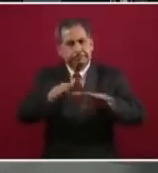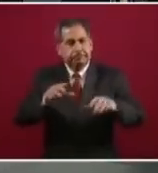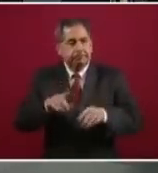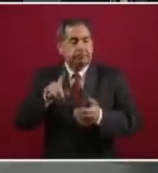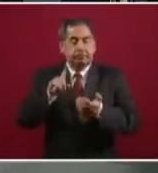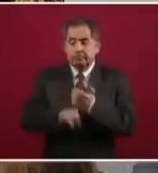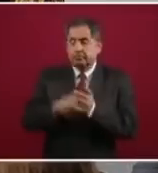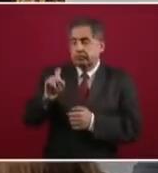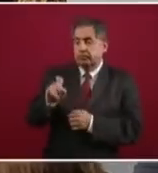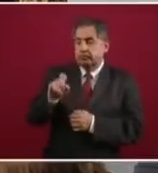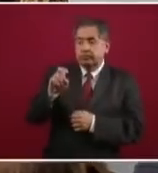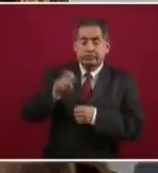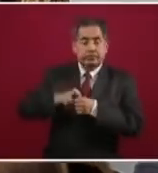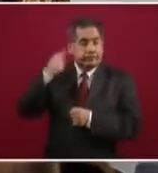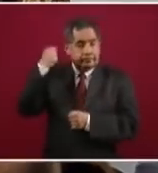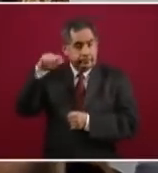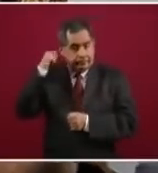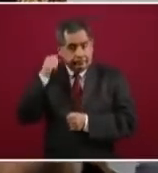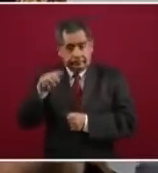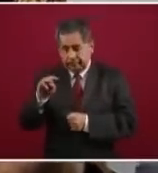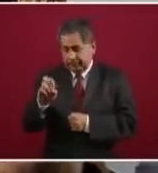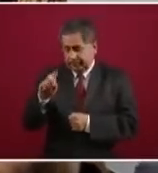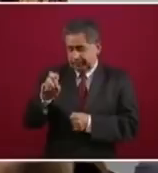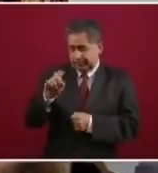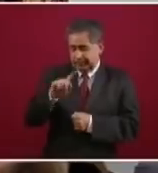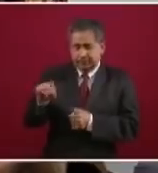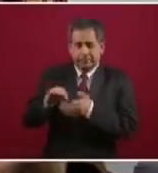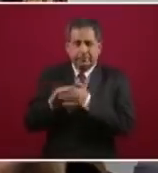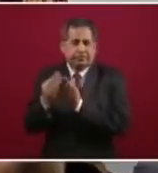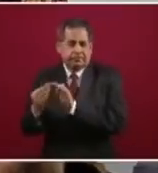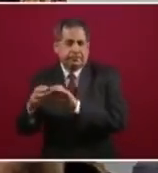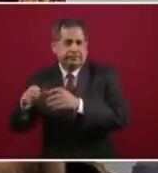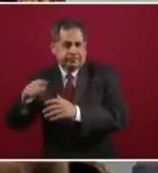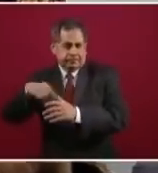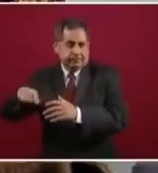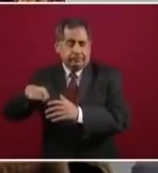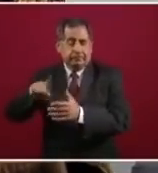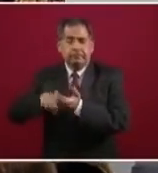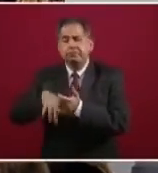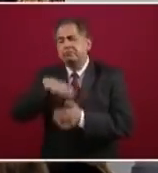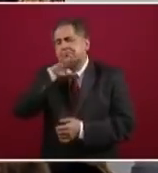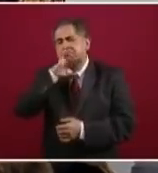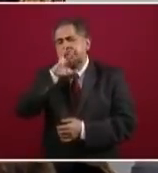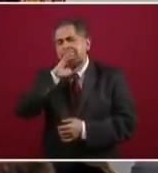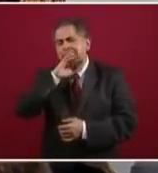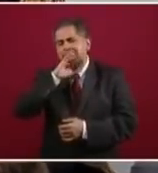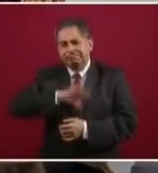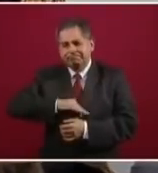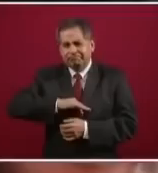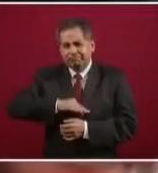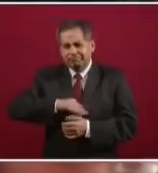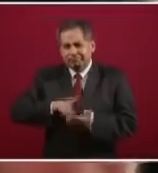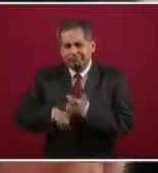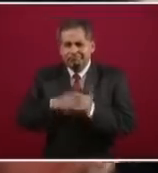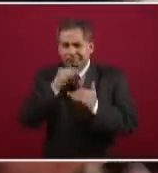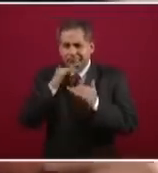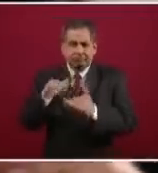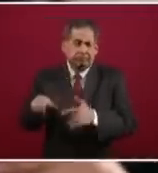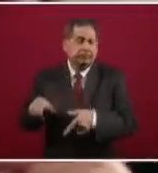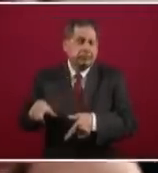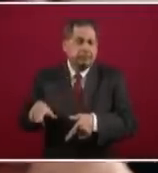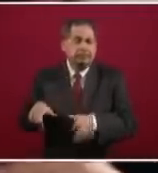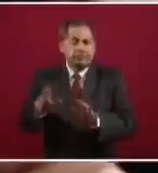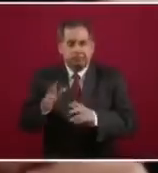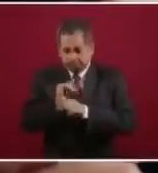de Méndez, Tabasco, de las comunidades cercanas al Pozo Civix 1, están contaminadas. Tuvimos la oportunidad de hacer un